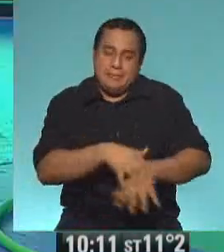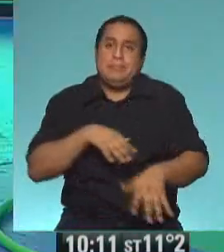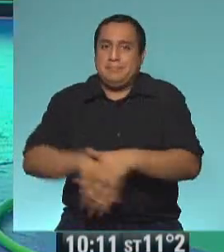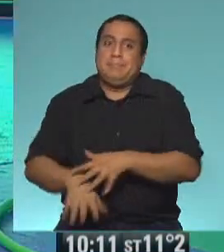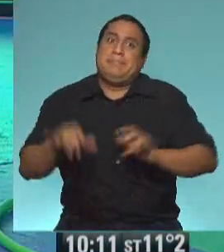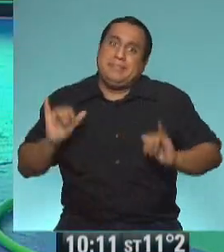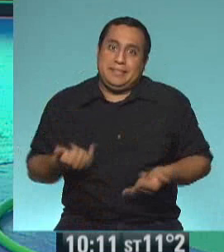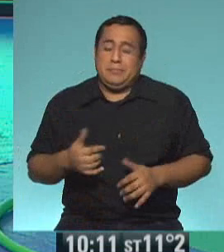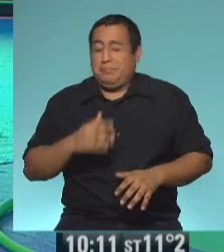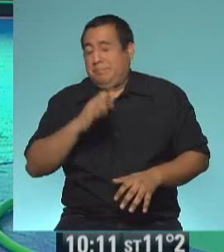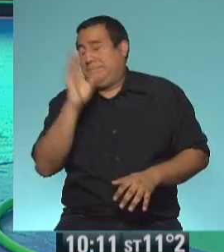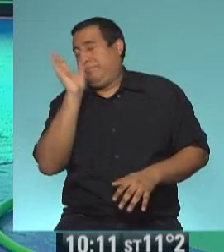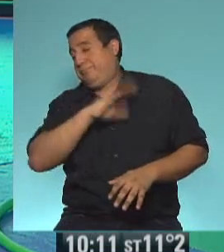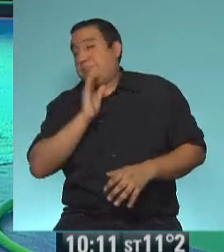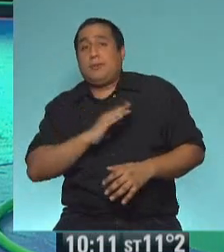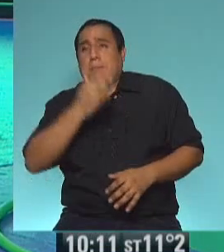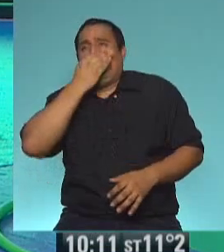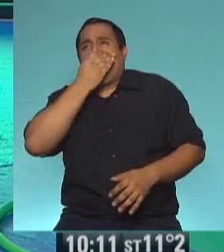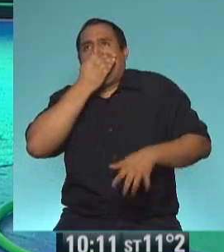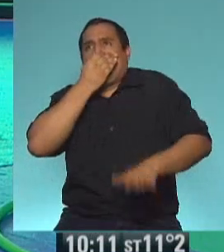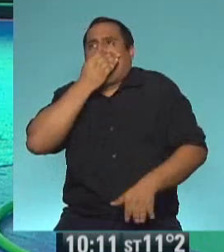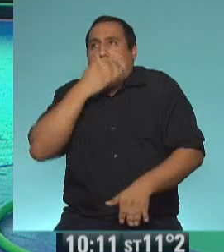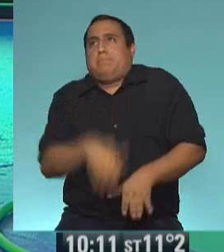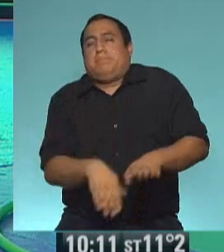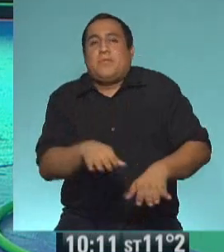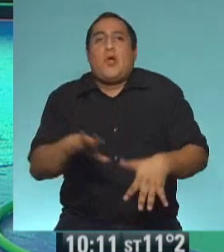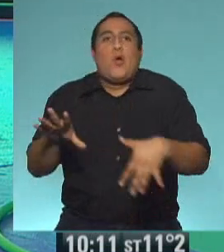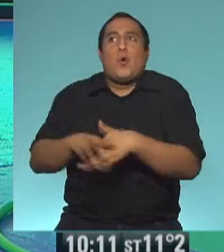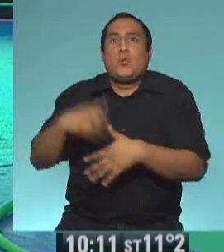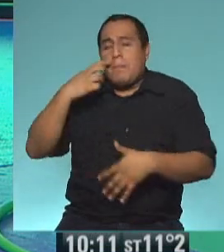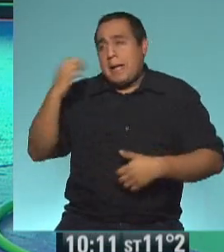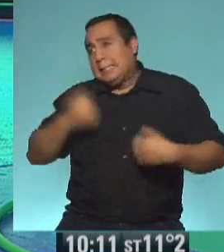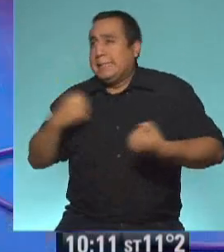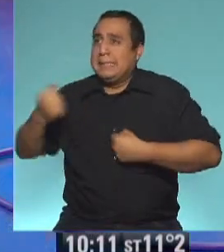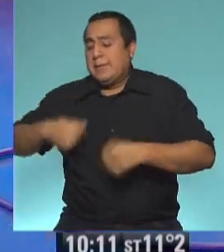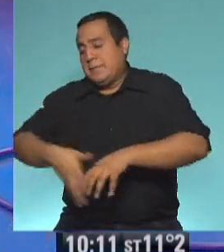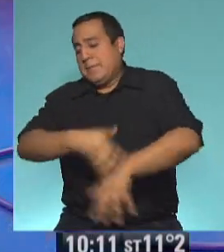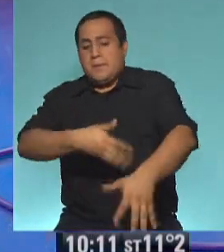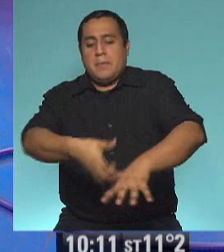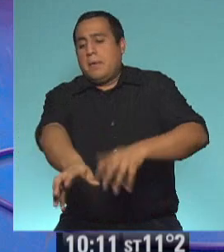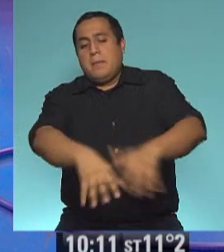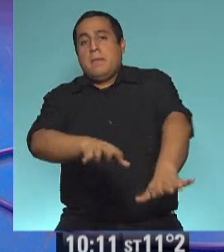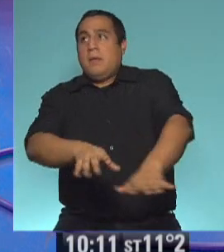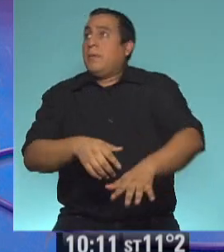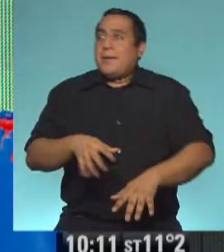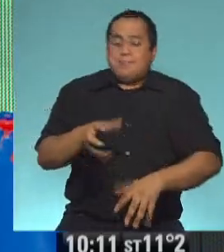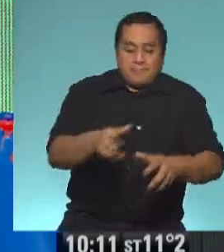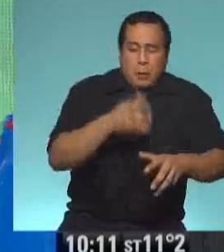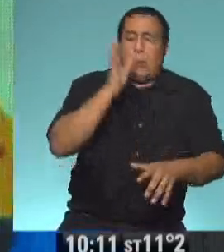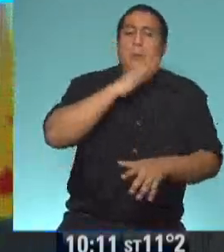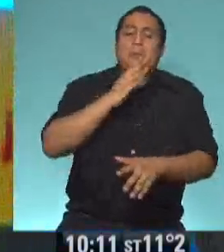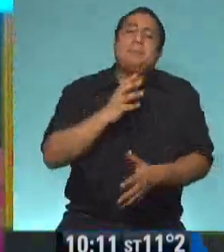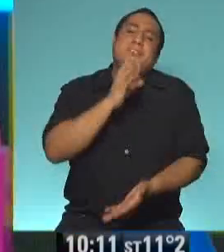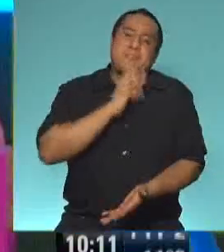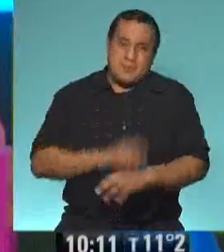Si abro la pata, tápense la nariz. Justo vino de correr. Claro, ¿viste? Siempre hay una excusa. Bueno, entonces, ¿qué necesitamos para que los chicos